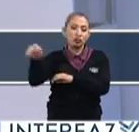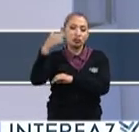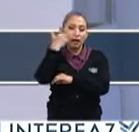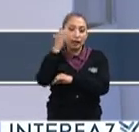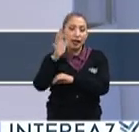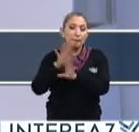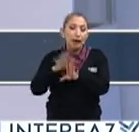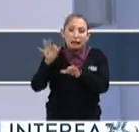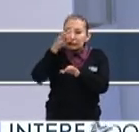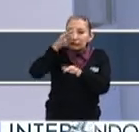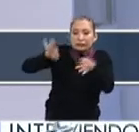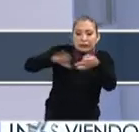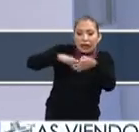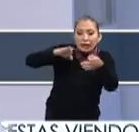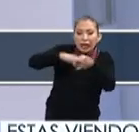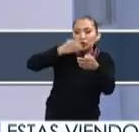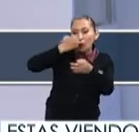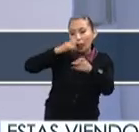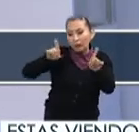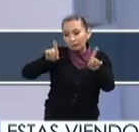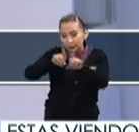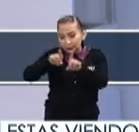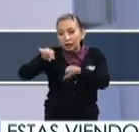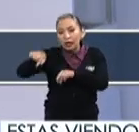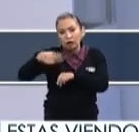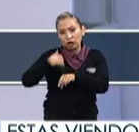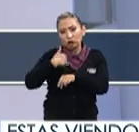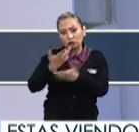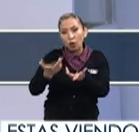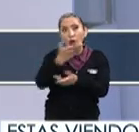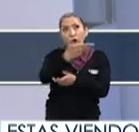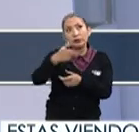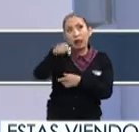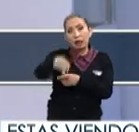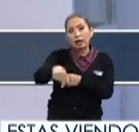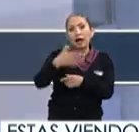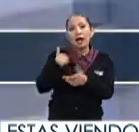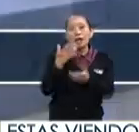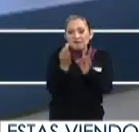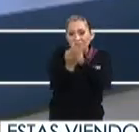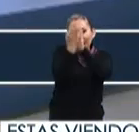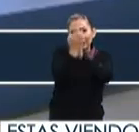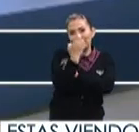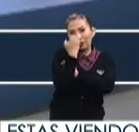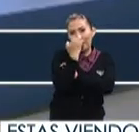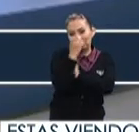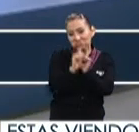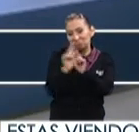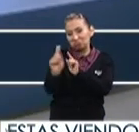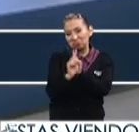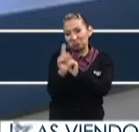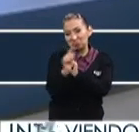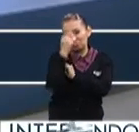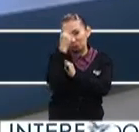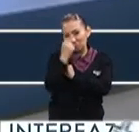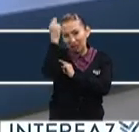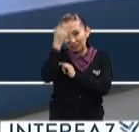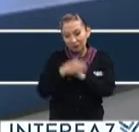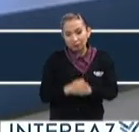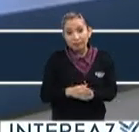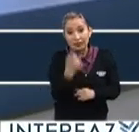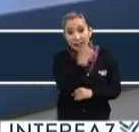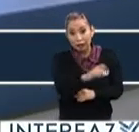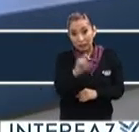querían tenerme lo más cerca posible, claro, obviamente, claro. Y estuve hospedada en un hotel enfrente de la escuela. Ah, pues estuvo muy bien. Sí.